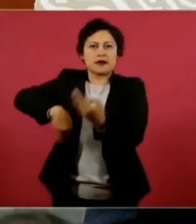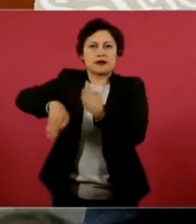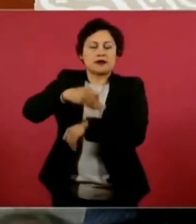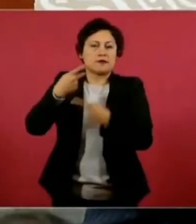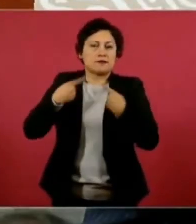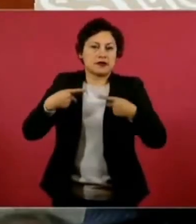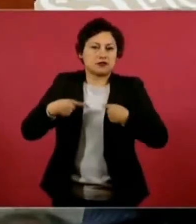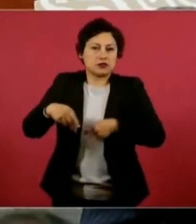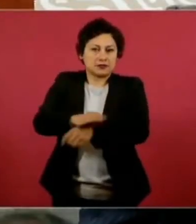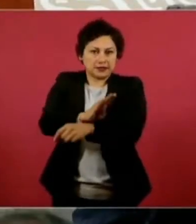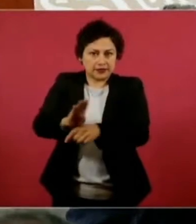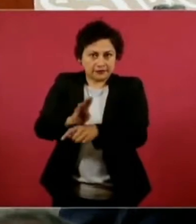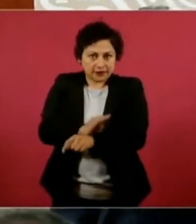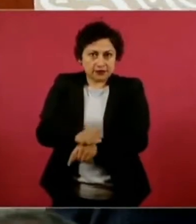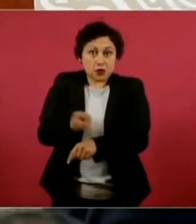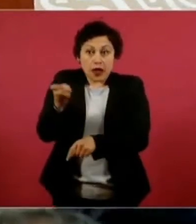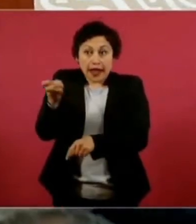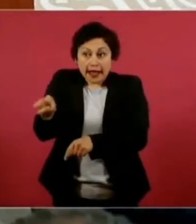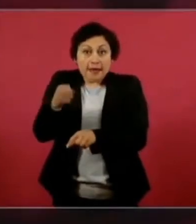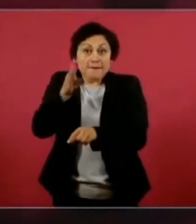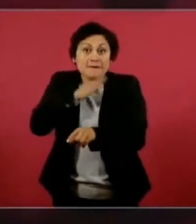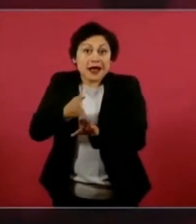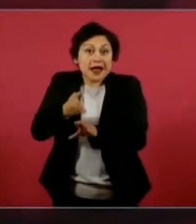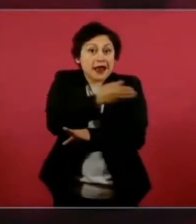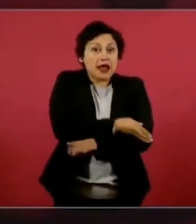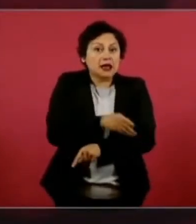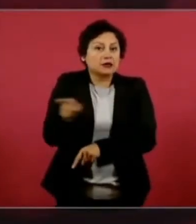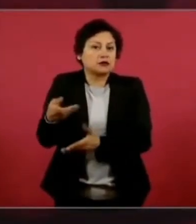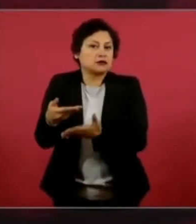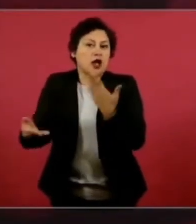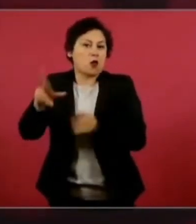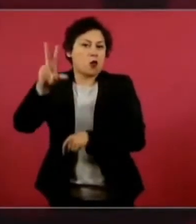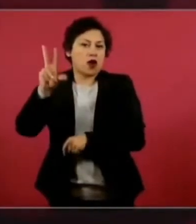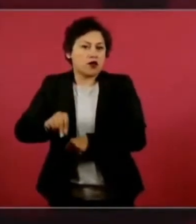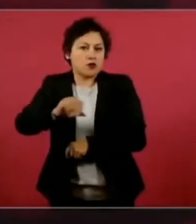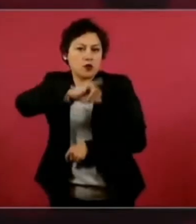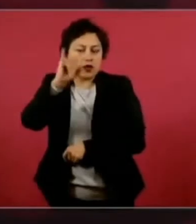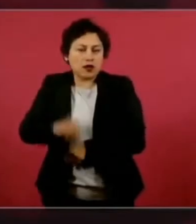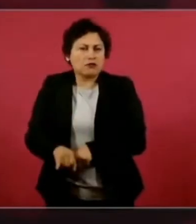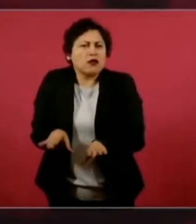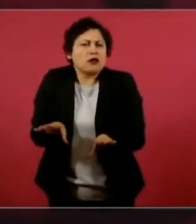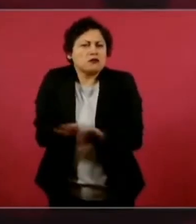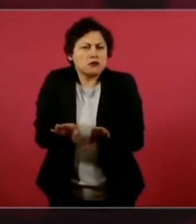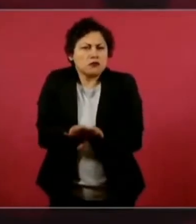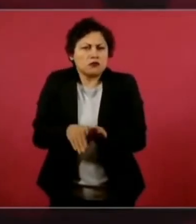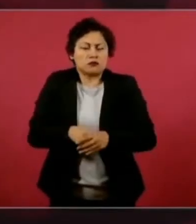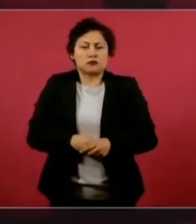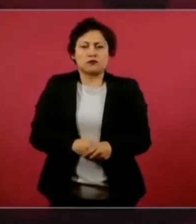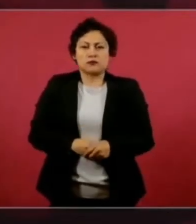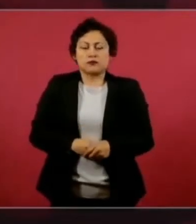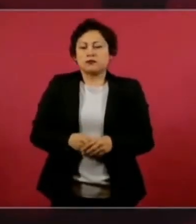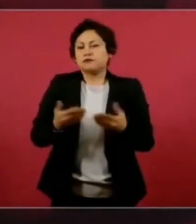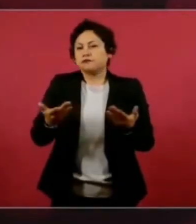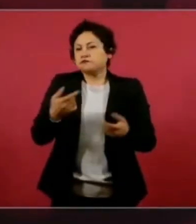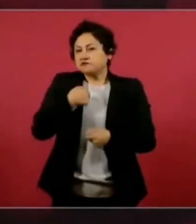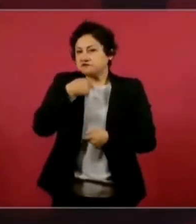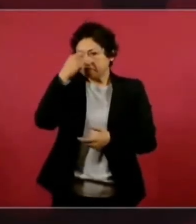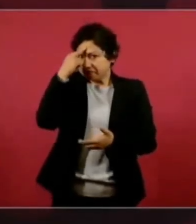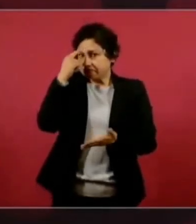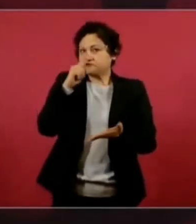del pasado. Yo creo que depende mucho de la